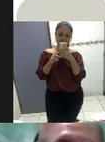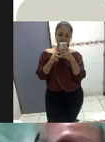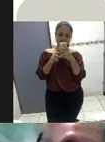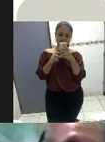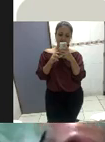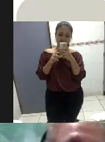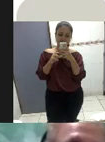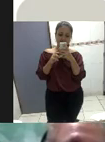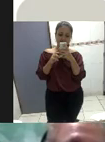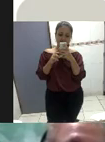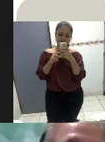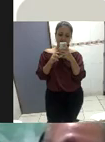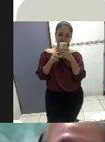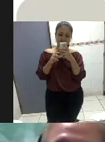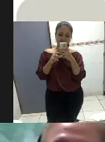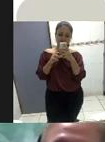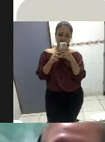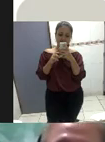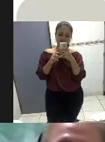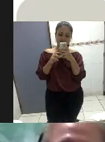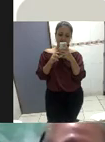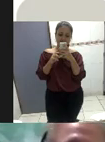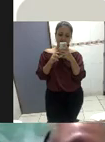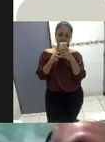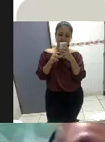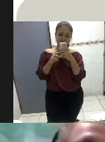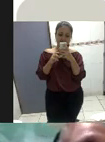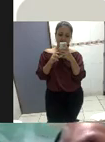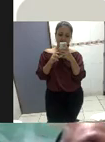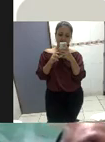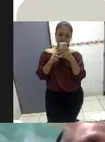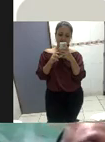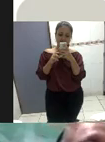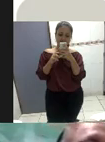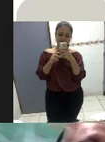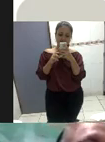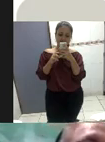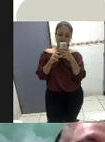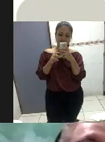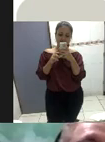Otros non-count nouns or mass nouns. Repeat after me. Water.